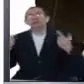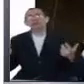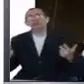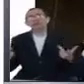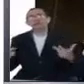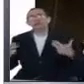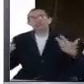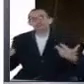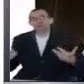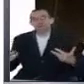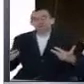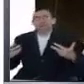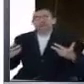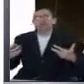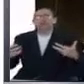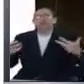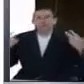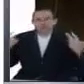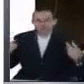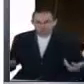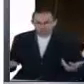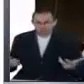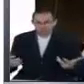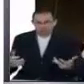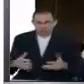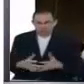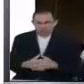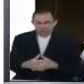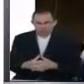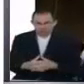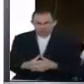cuál fue la puerta o el motivo que entró ese demonio ahí.